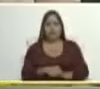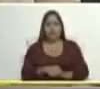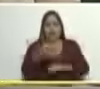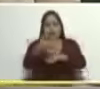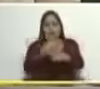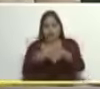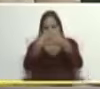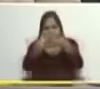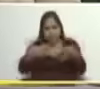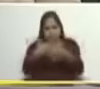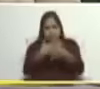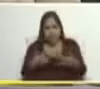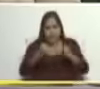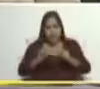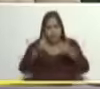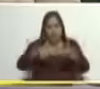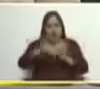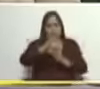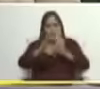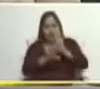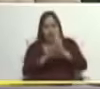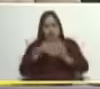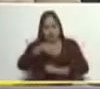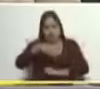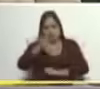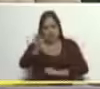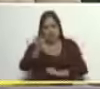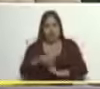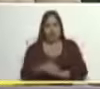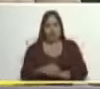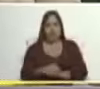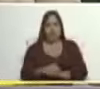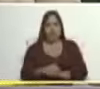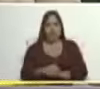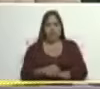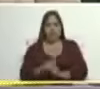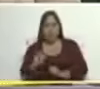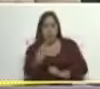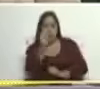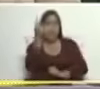preámbulo de la Constitución de nuestra nación,